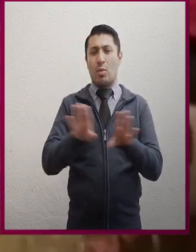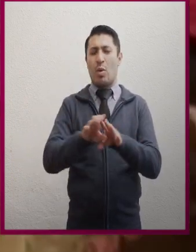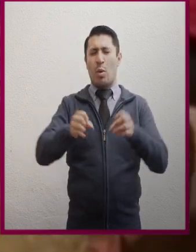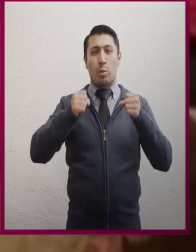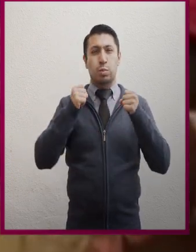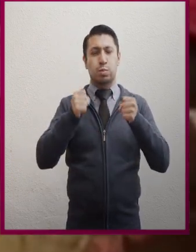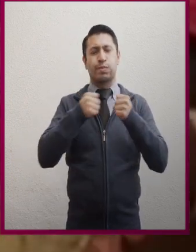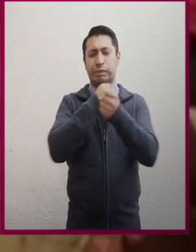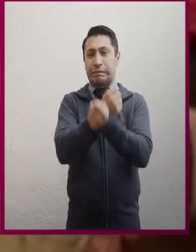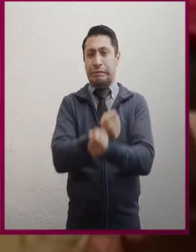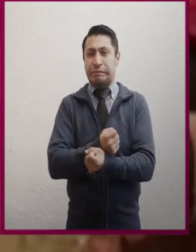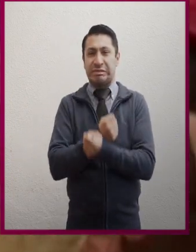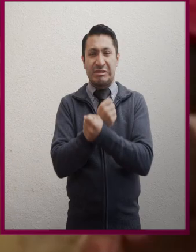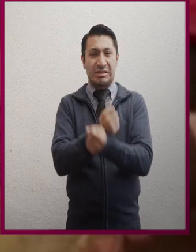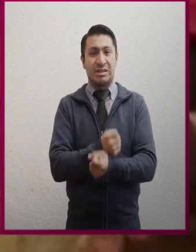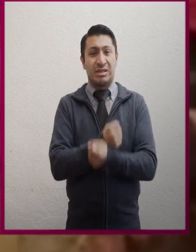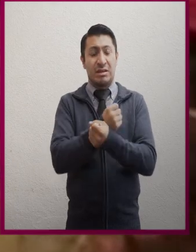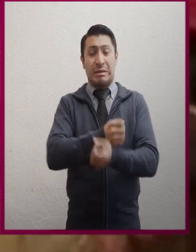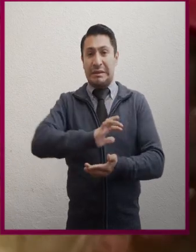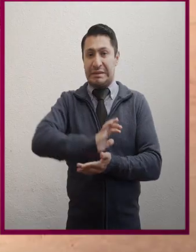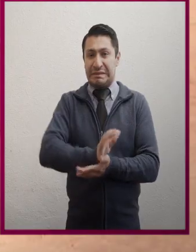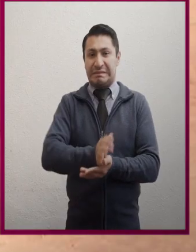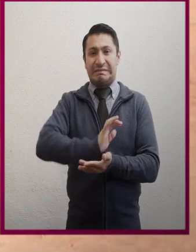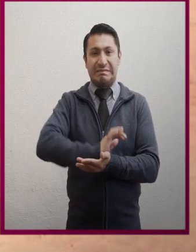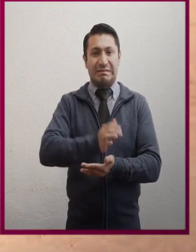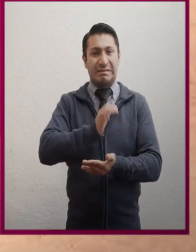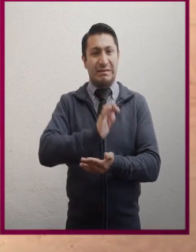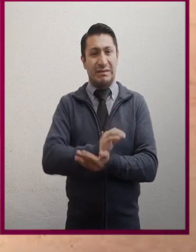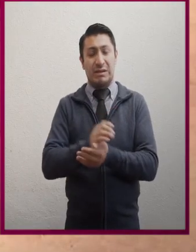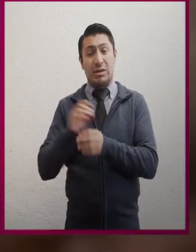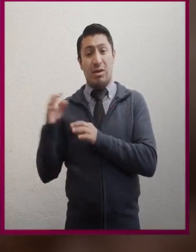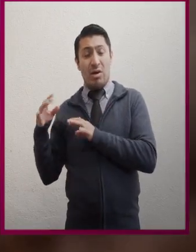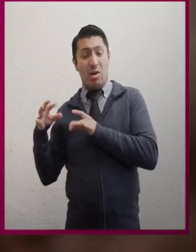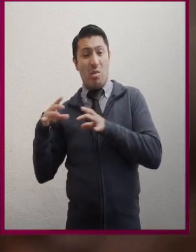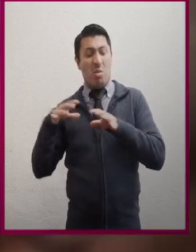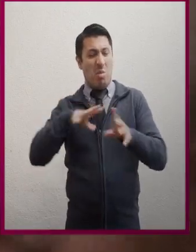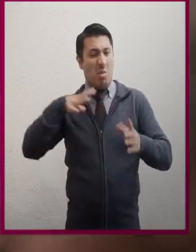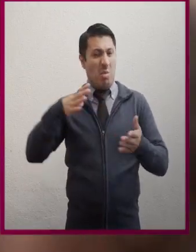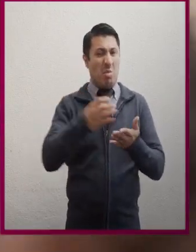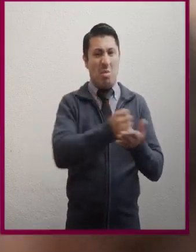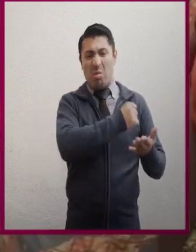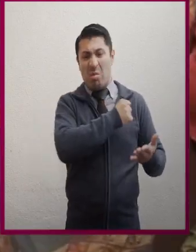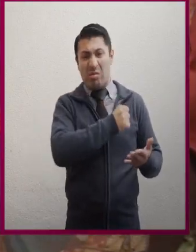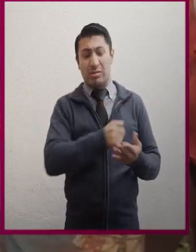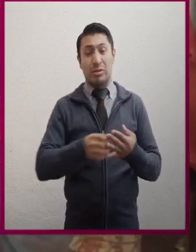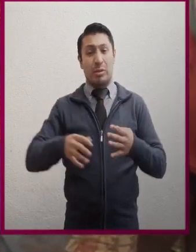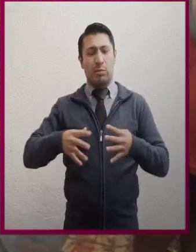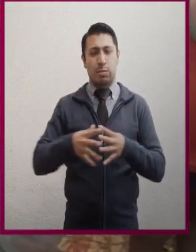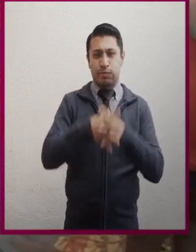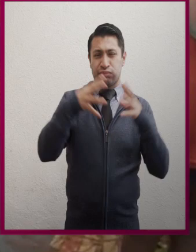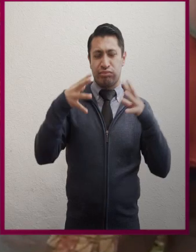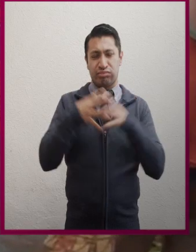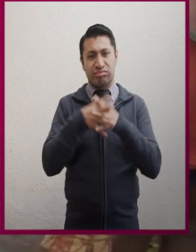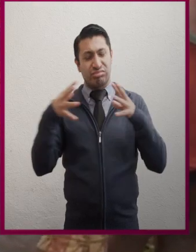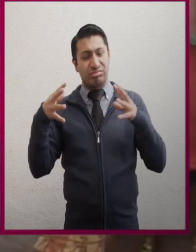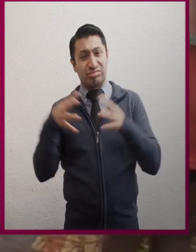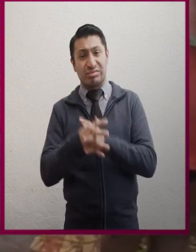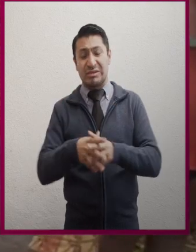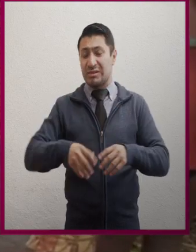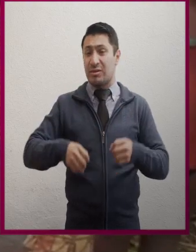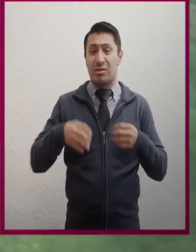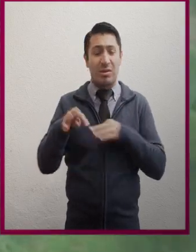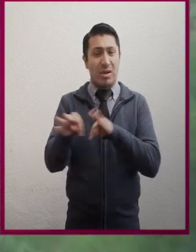está fuertemente marcada por la esclavitud, la discriminación, el colonialismo, las luchas interétnicas,